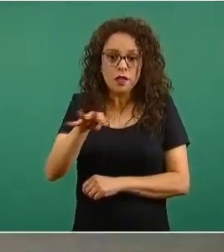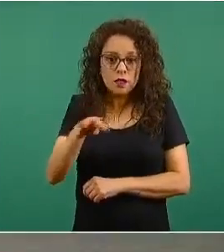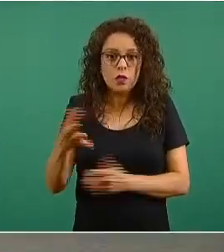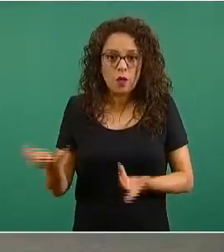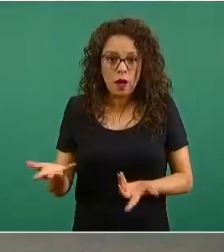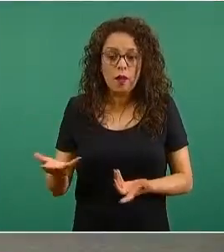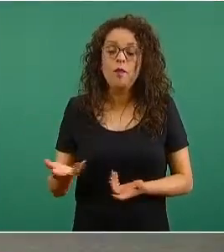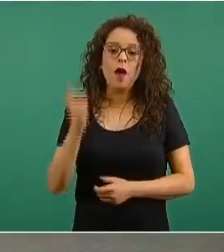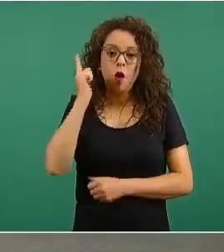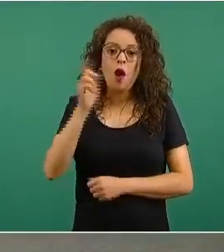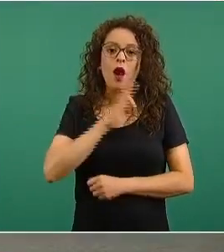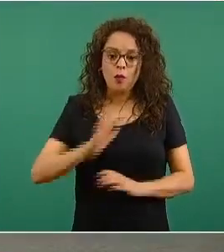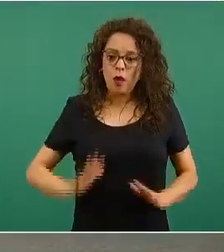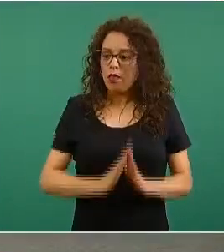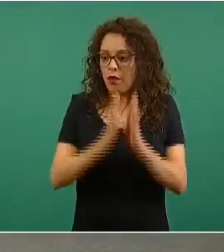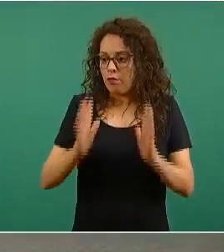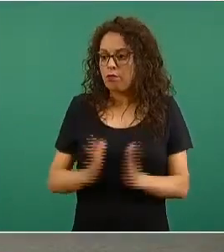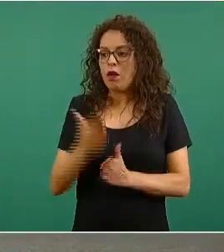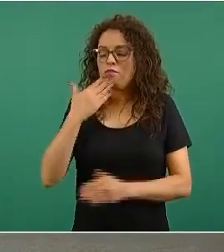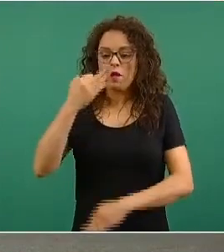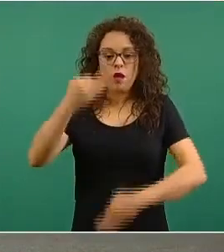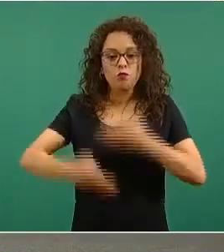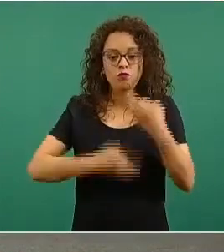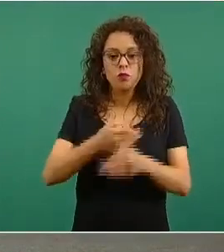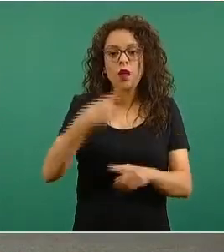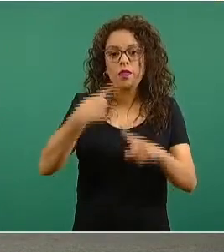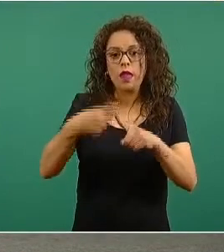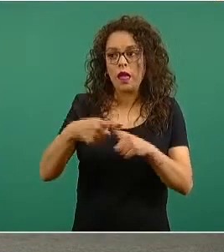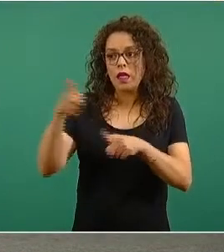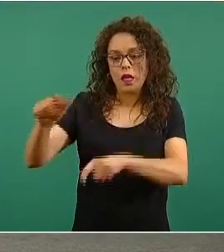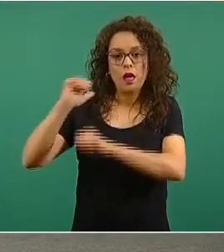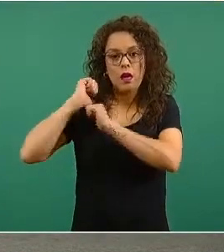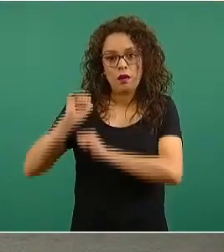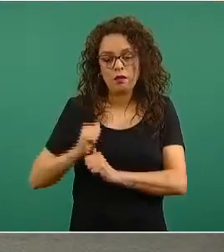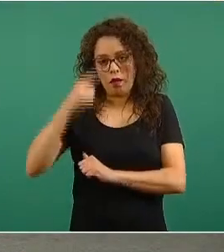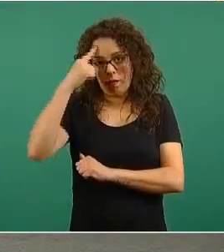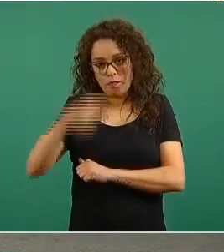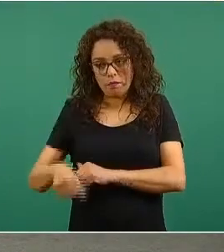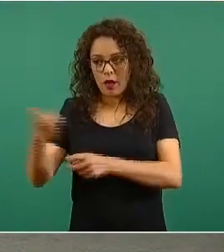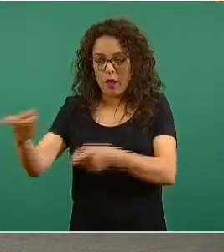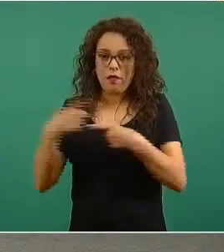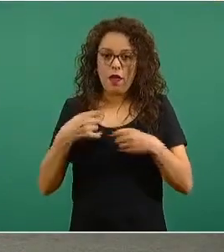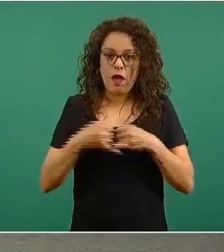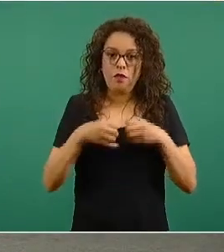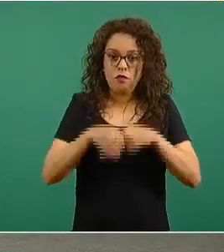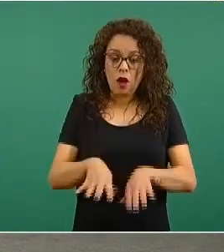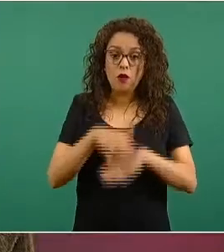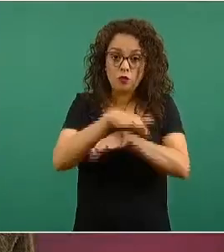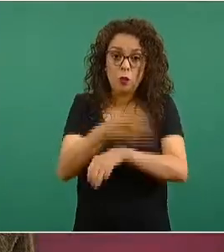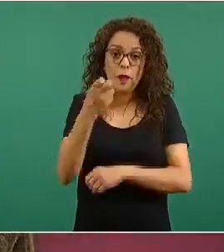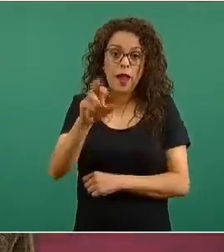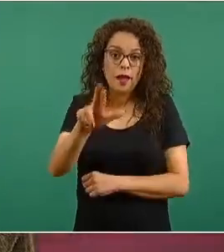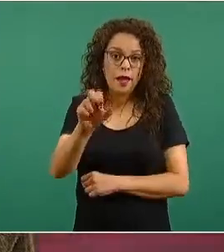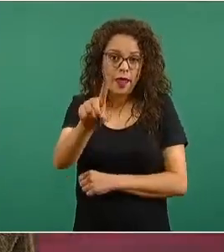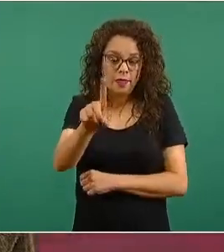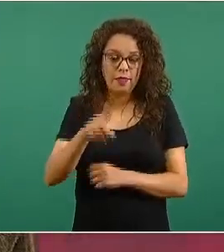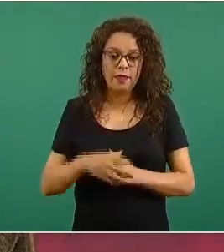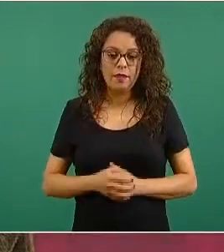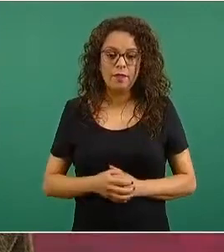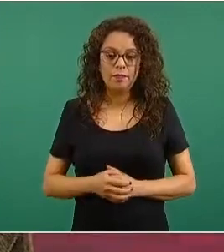participación muy entusiasta de todos a quienes corresponde informar sobre esta red y en su momento podamos irla